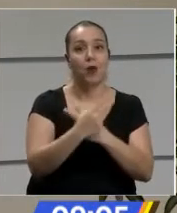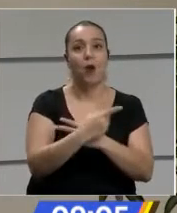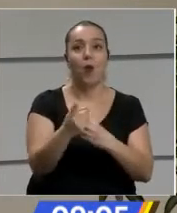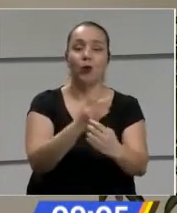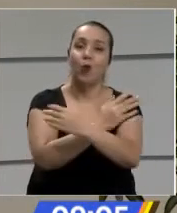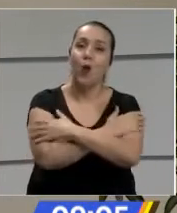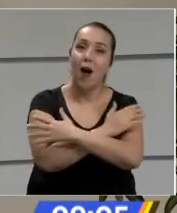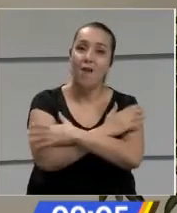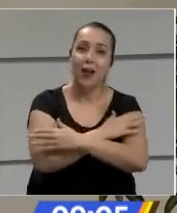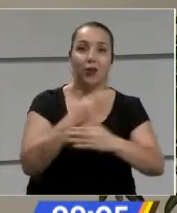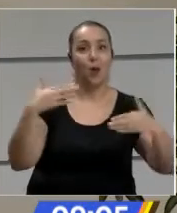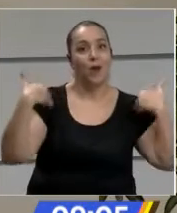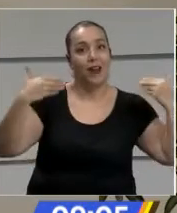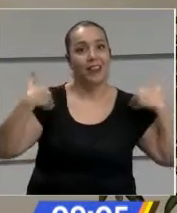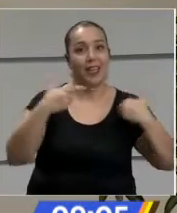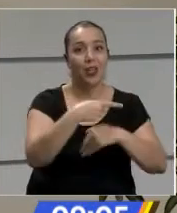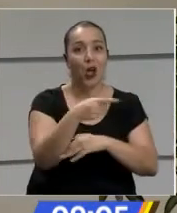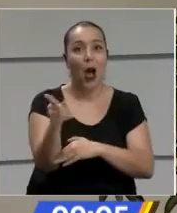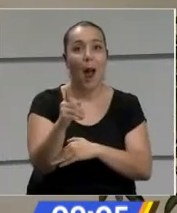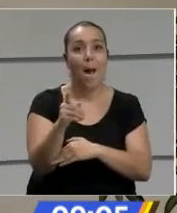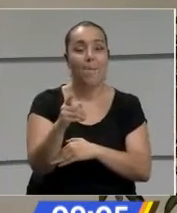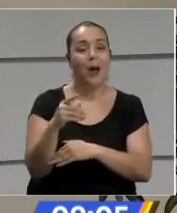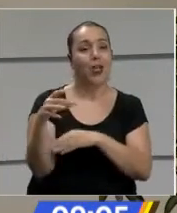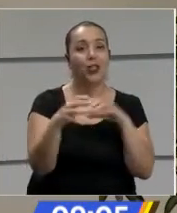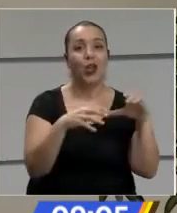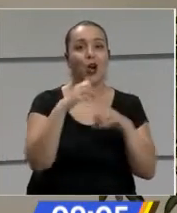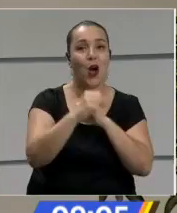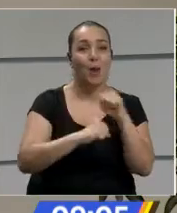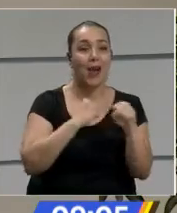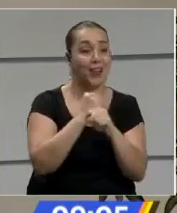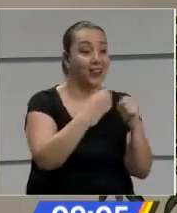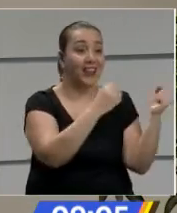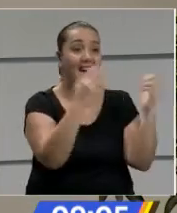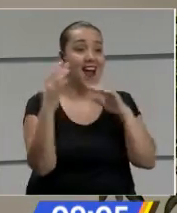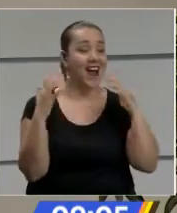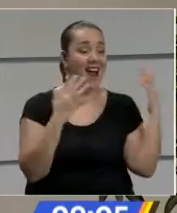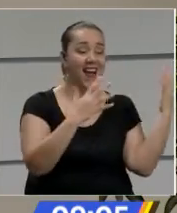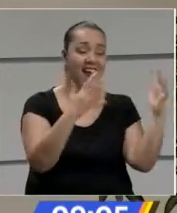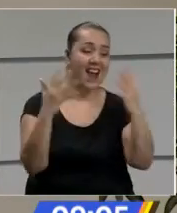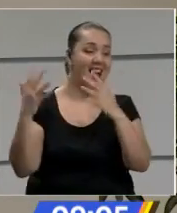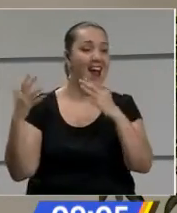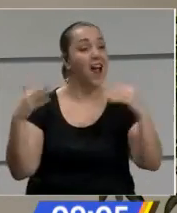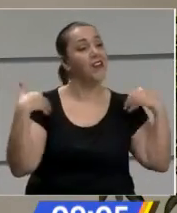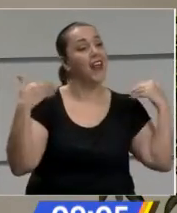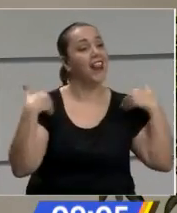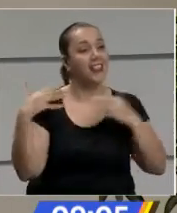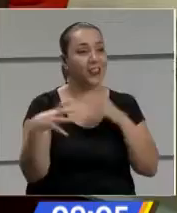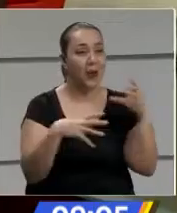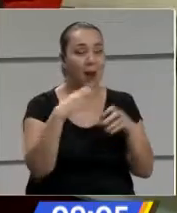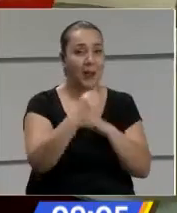la felicitación por su cumpleaños. Felicidades. Entonces, ¡eres cumpleaños!